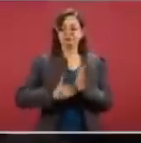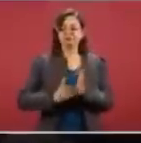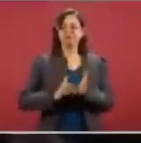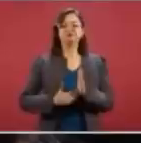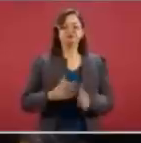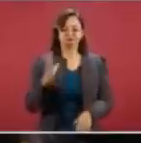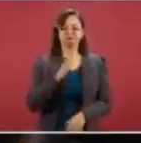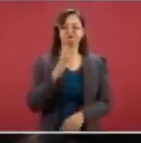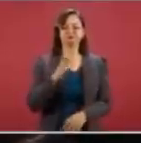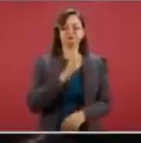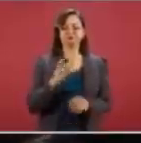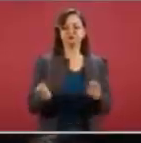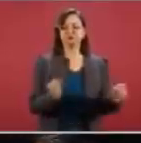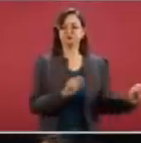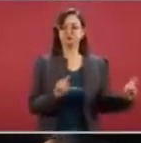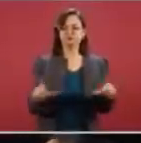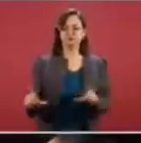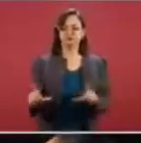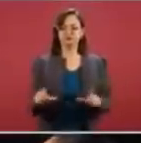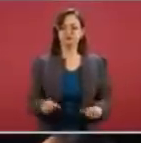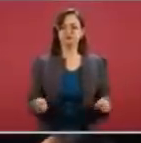favor, sigue.